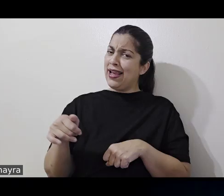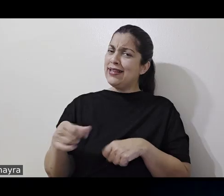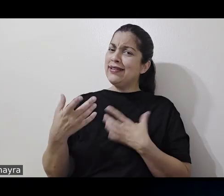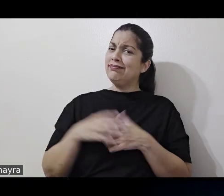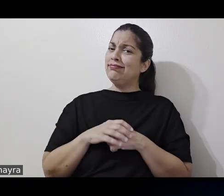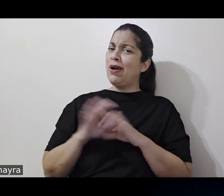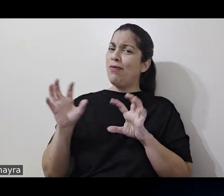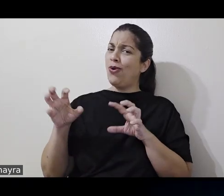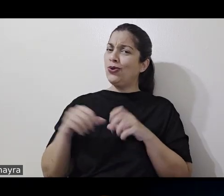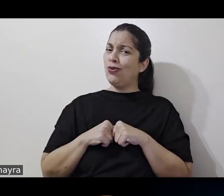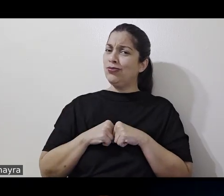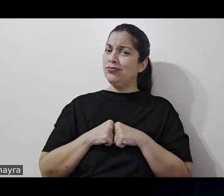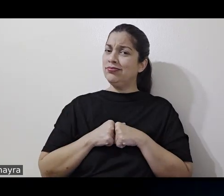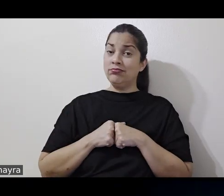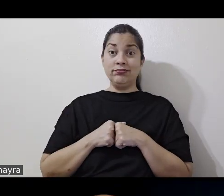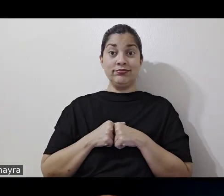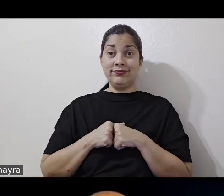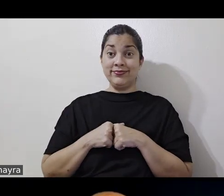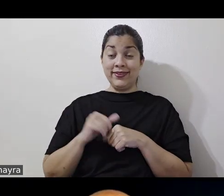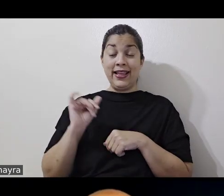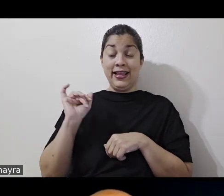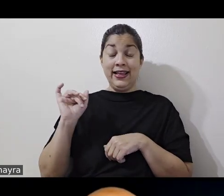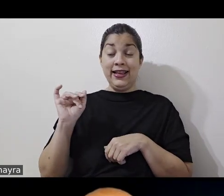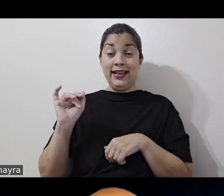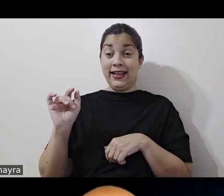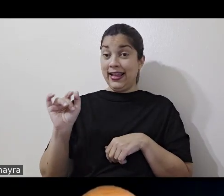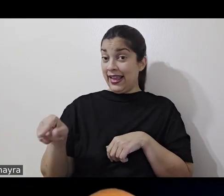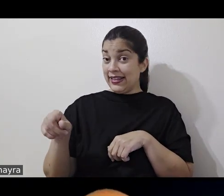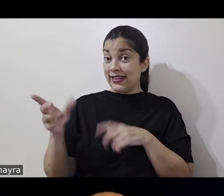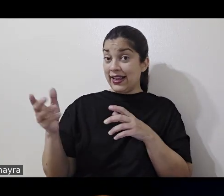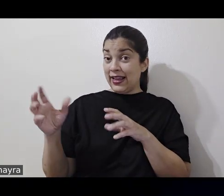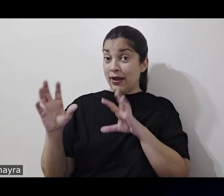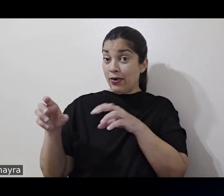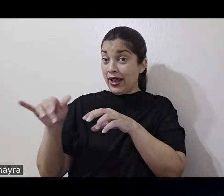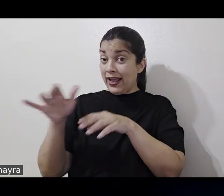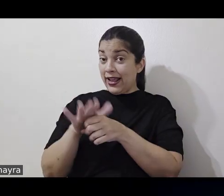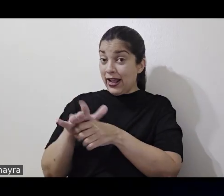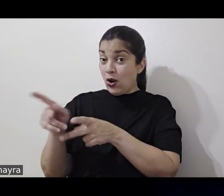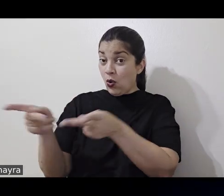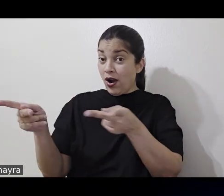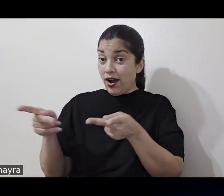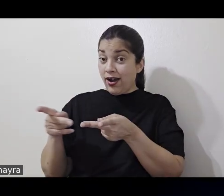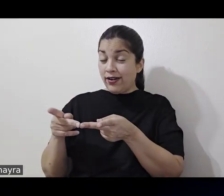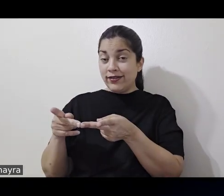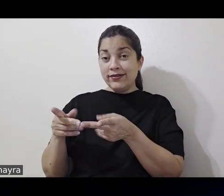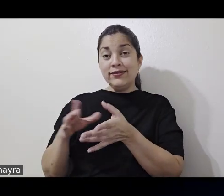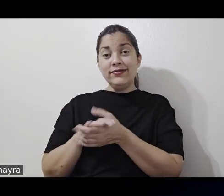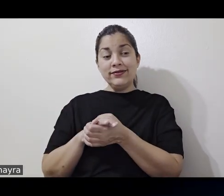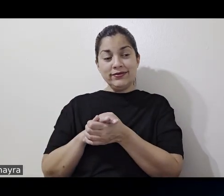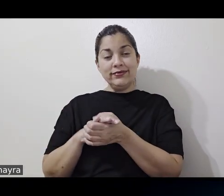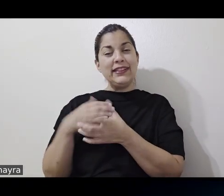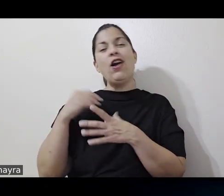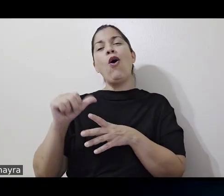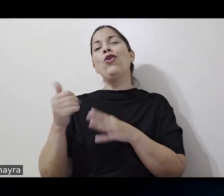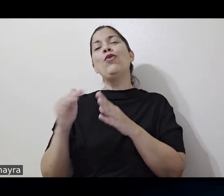Así que ese monstruito en ese lugar le dan el empleo, en otro